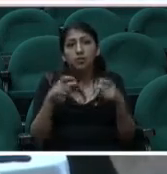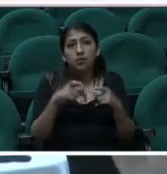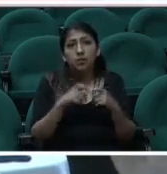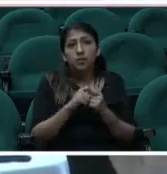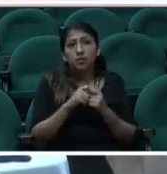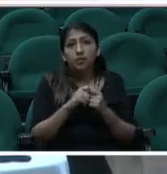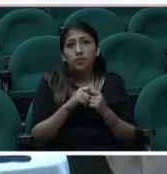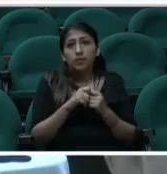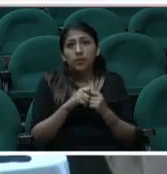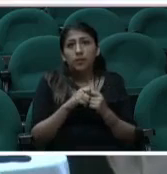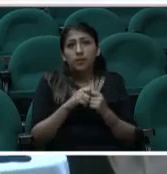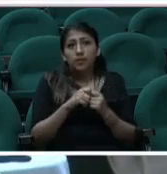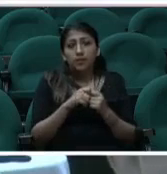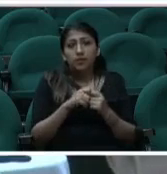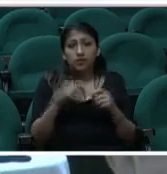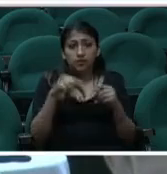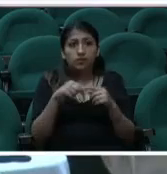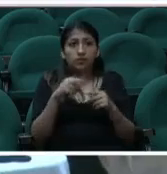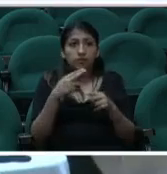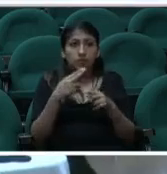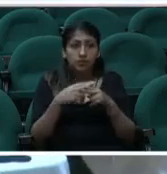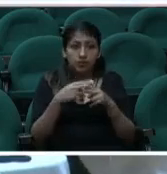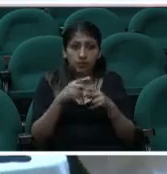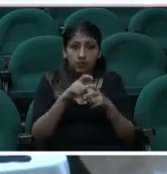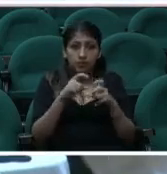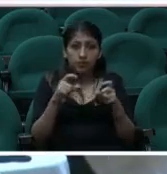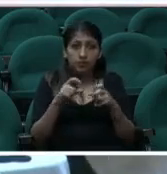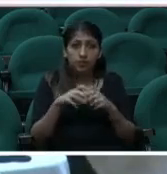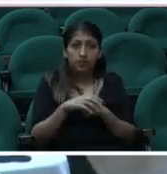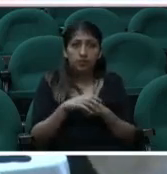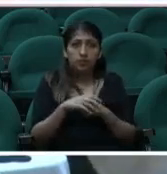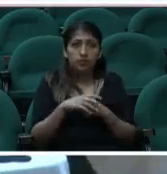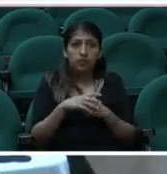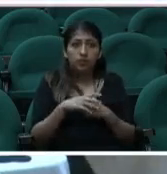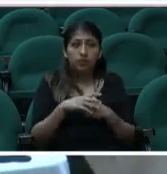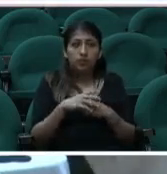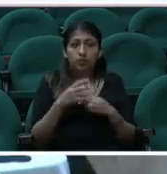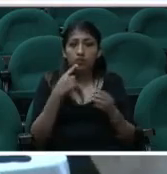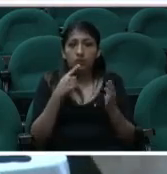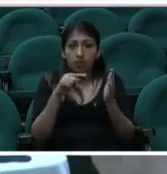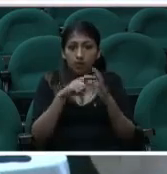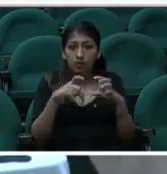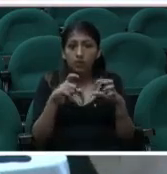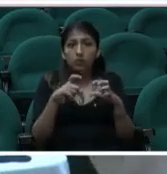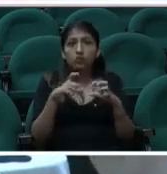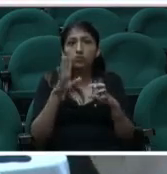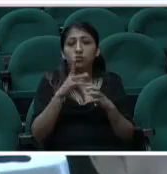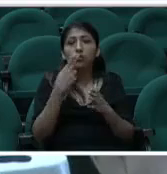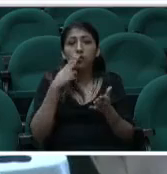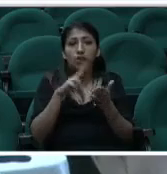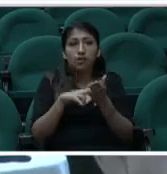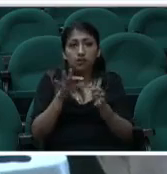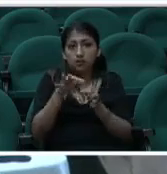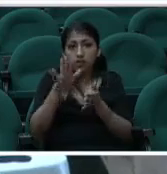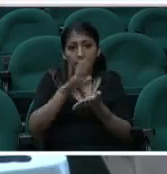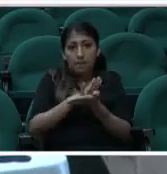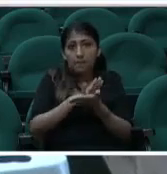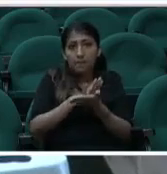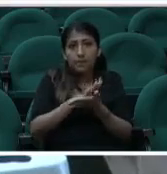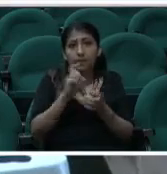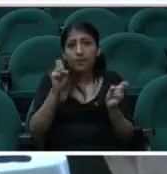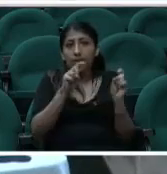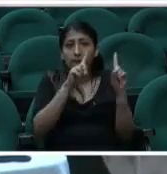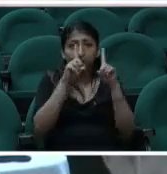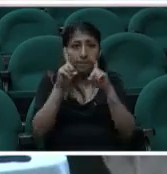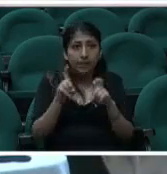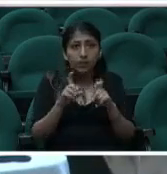candidato sobre esto reiteramos le indicamos que son sobres cerrados las